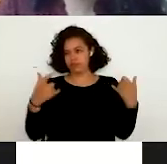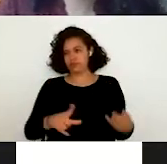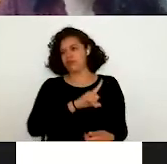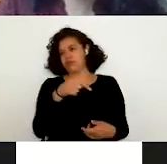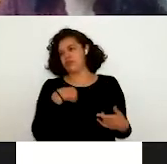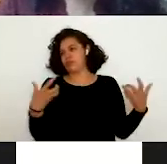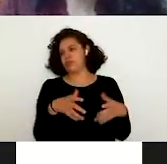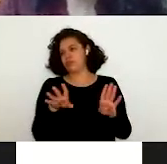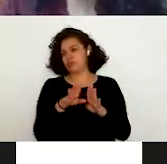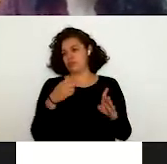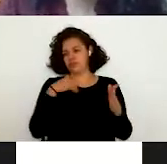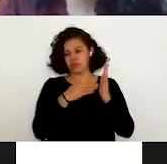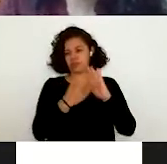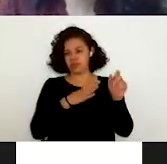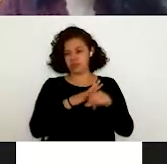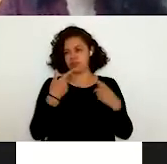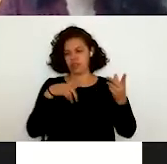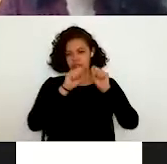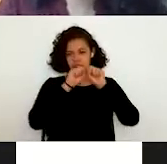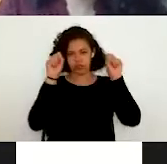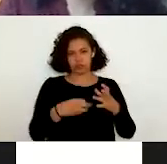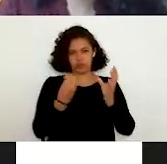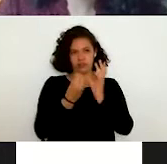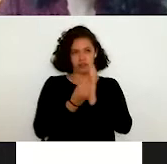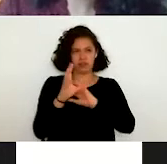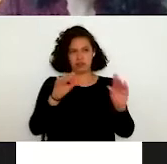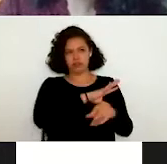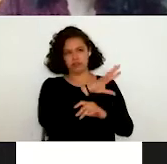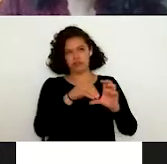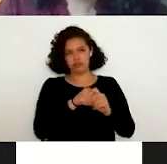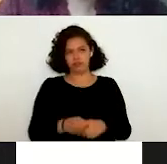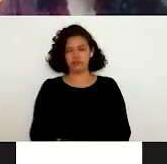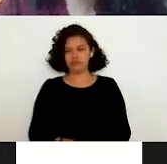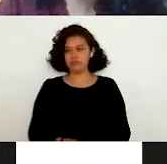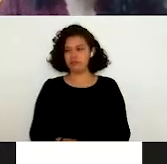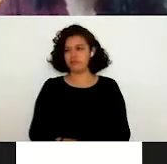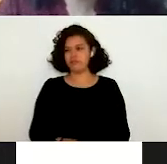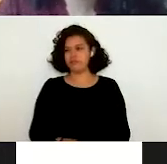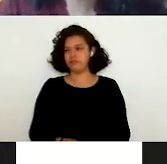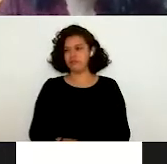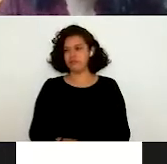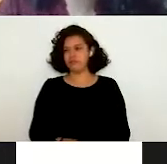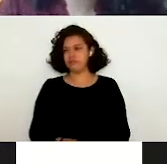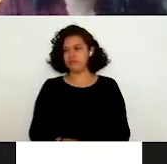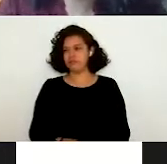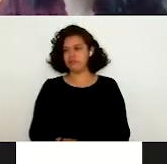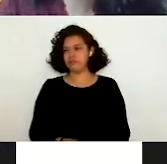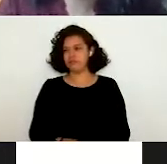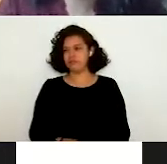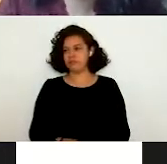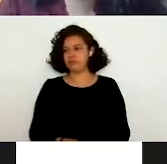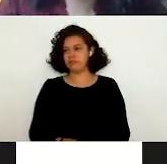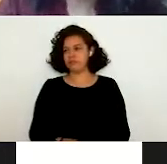va a ser mi estrategia? Un sistema de capacitación integral. Entonces, aquí estoy dando la parte esencial de